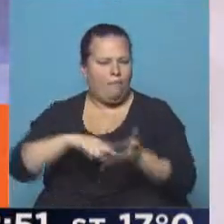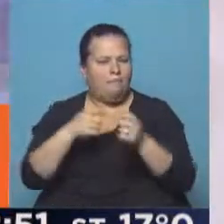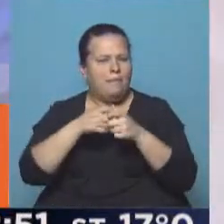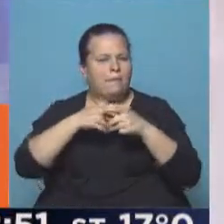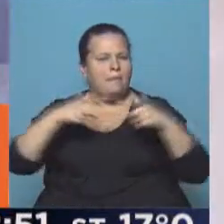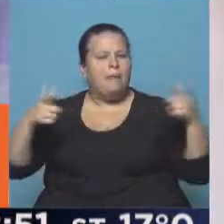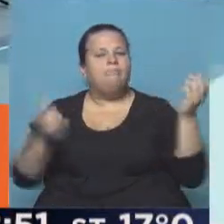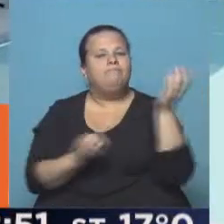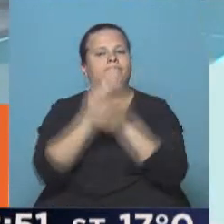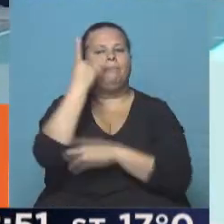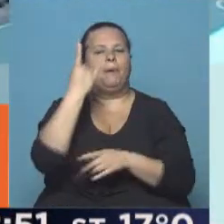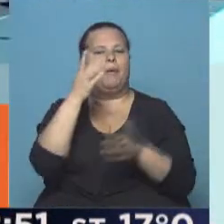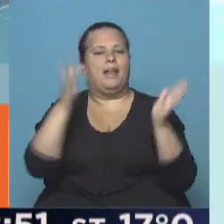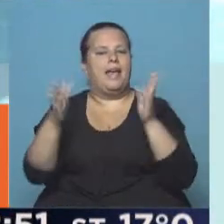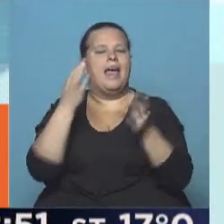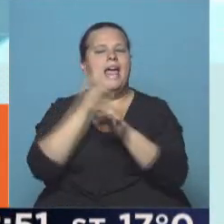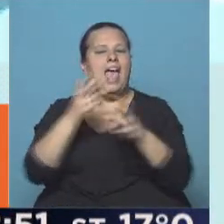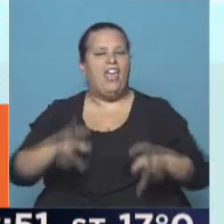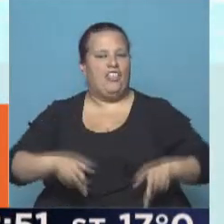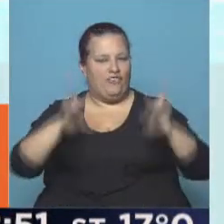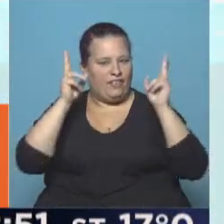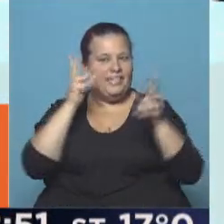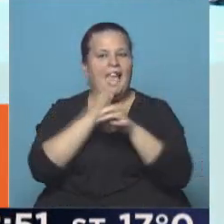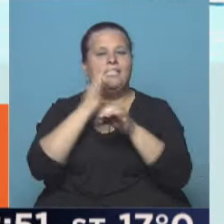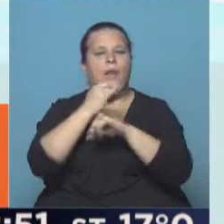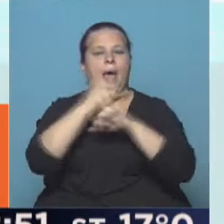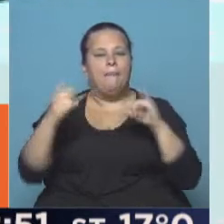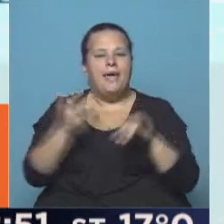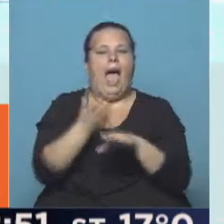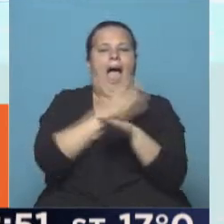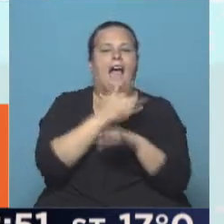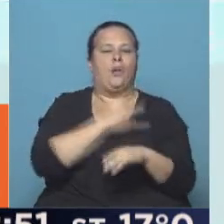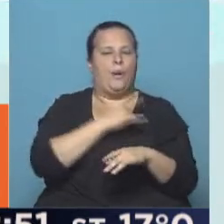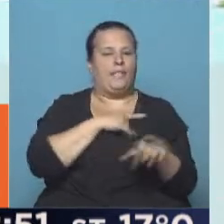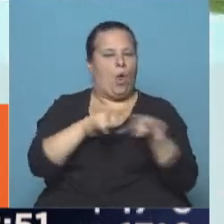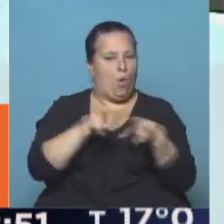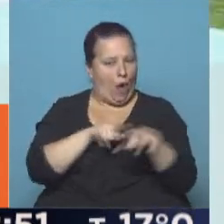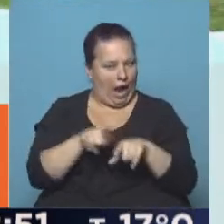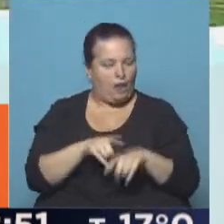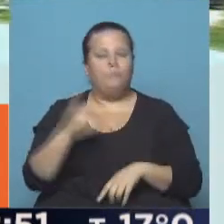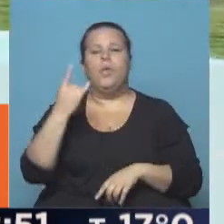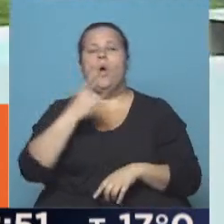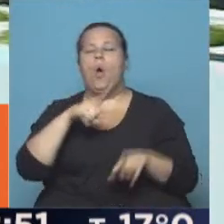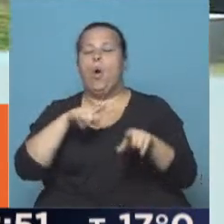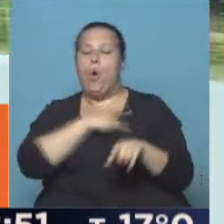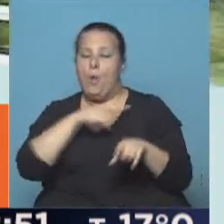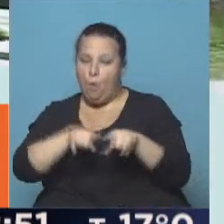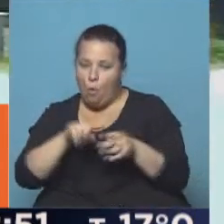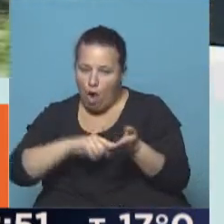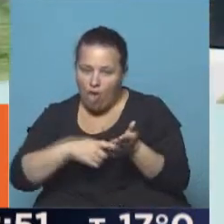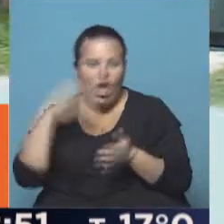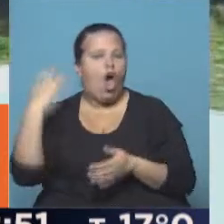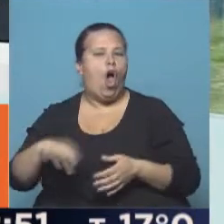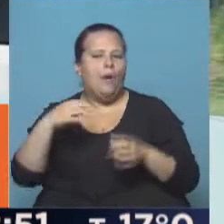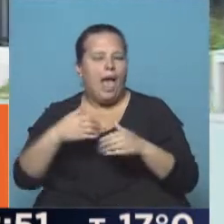con la inauguración de la primera etapa del nuevo edificio de la Escuela Media Preuniversitaria de Lugano. La Universidad de Buenos Aires tiene la obligación